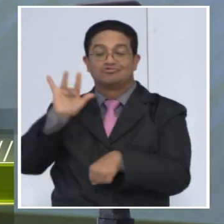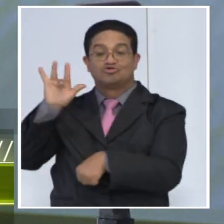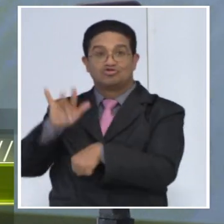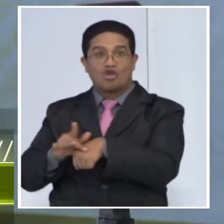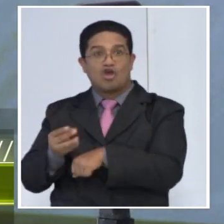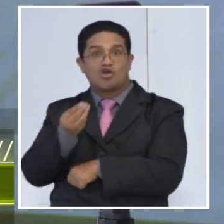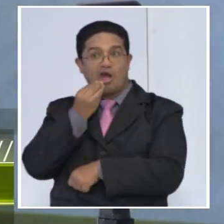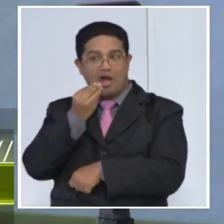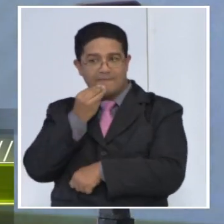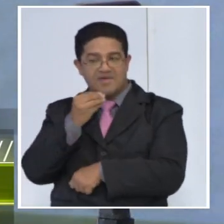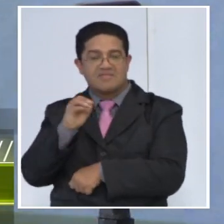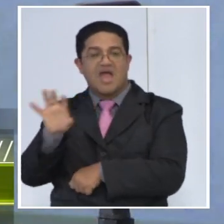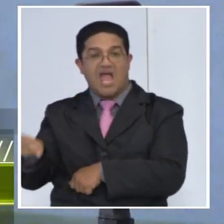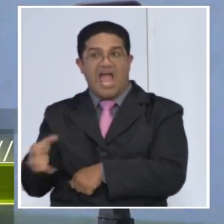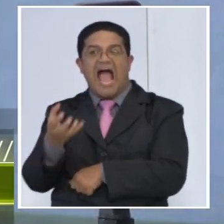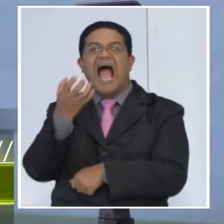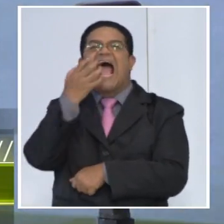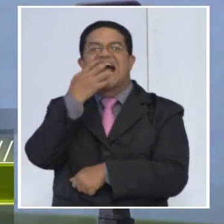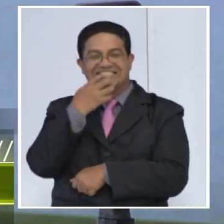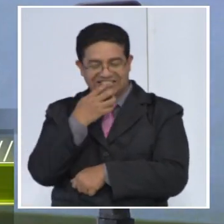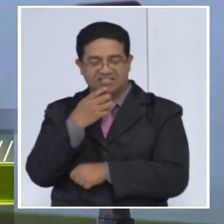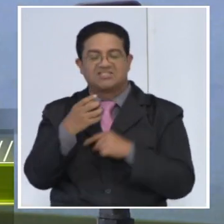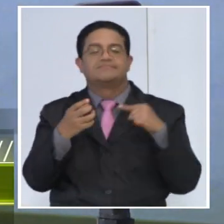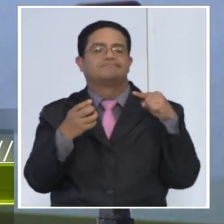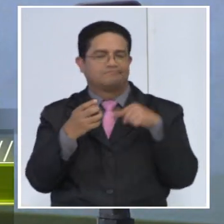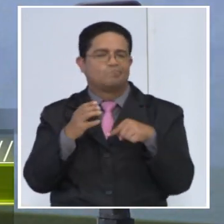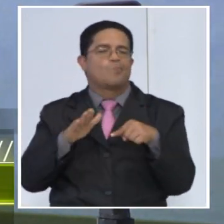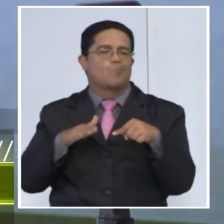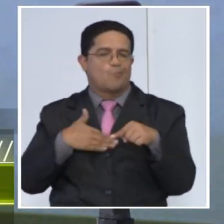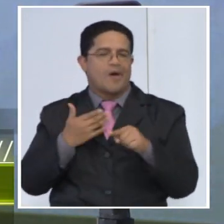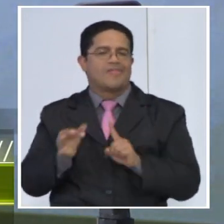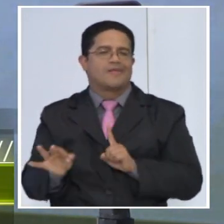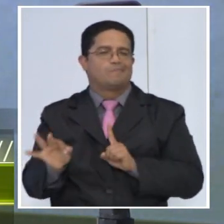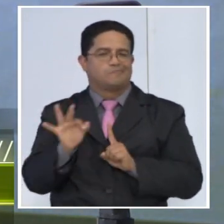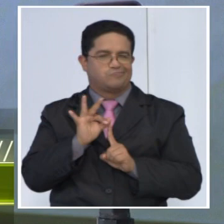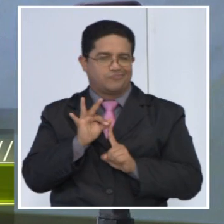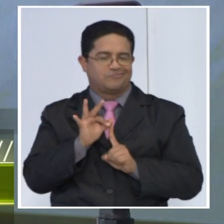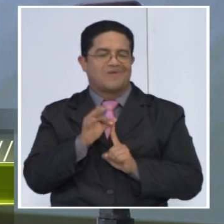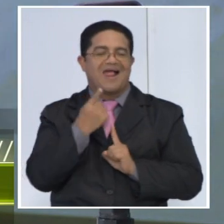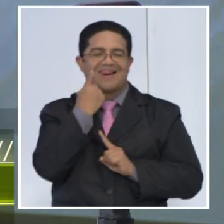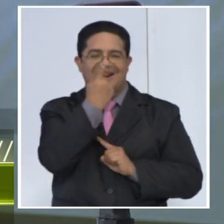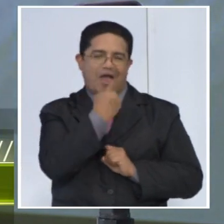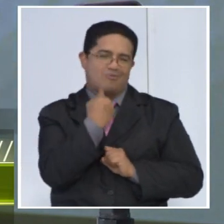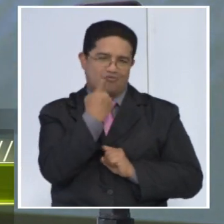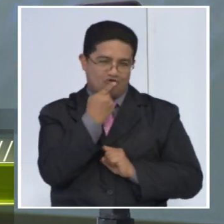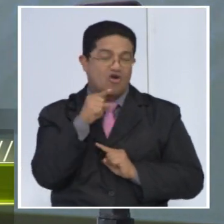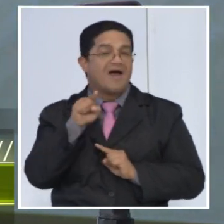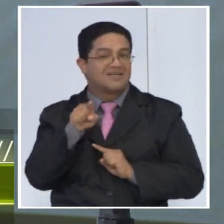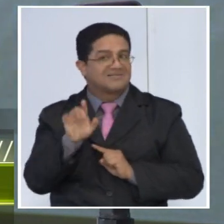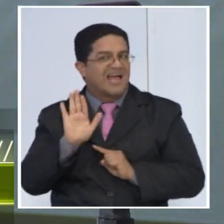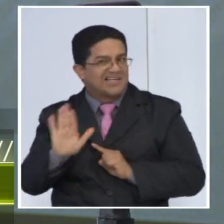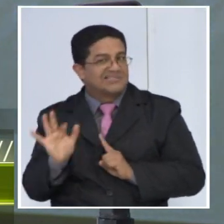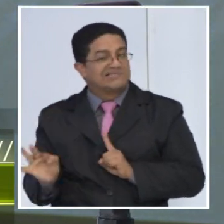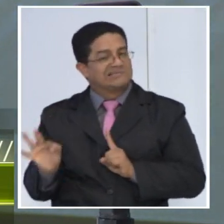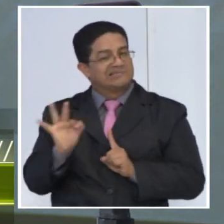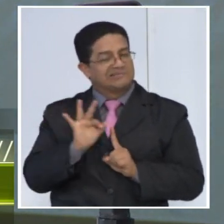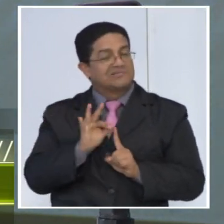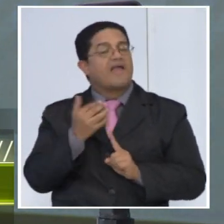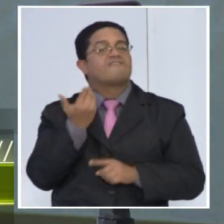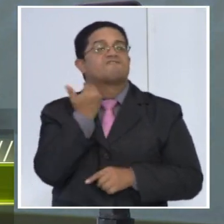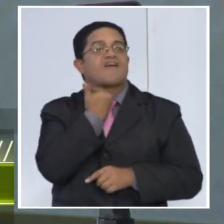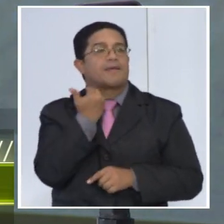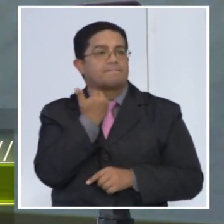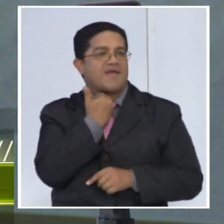esos alimentos, nos llevamos, sí, lamentablemente, partículas de heces a la boca y esto es lo que transmite las